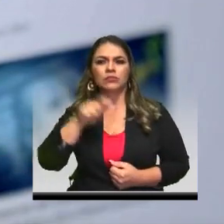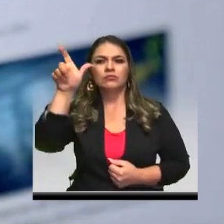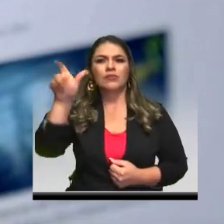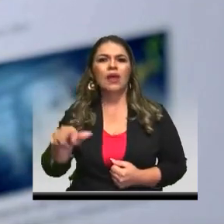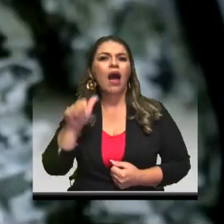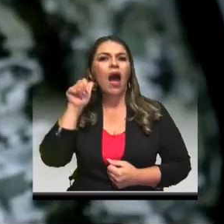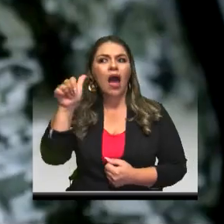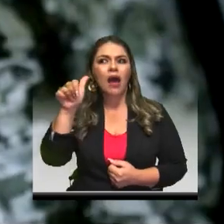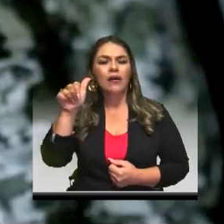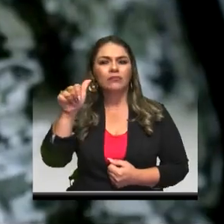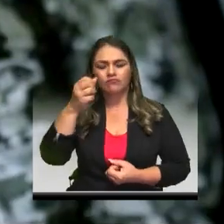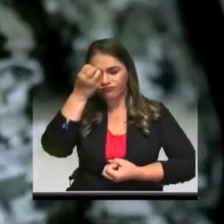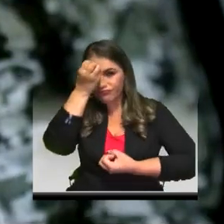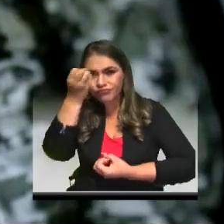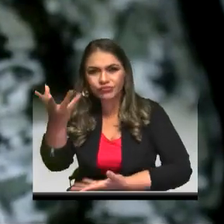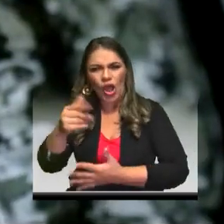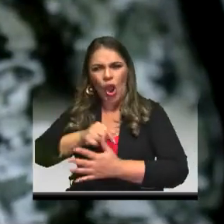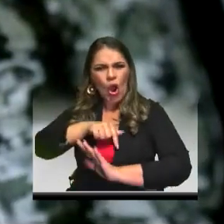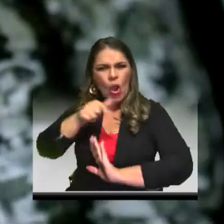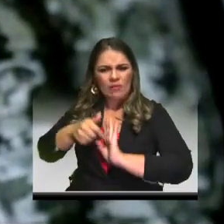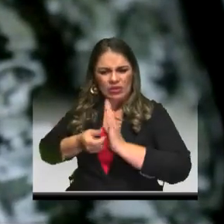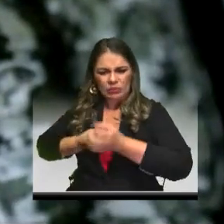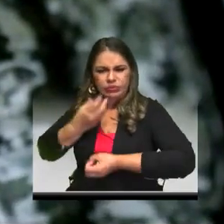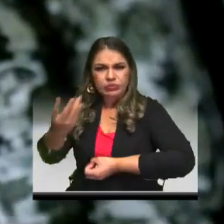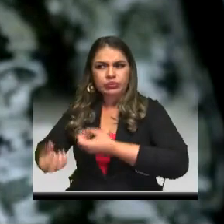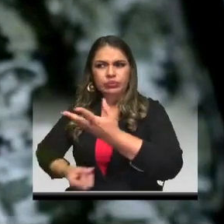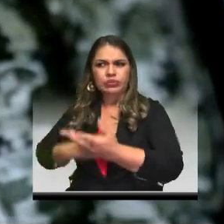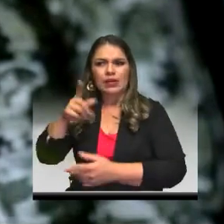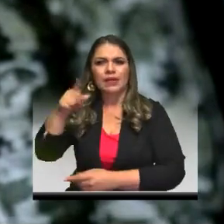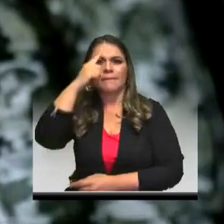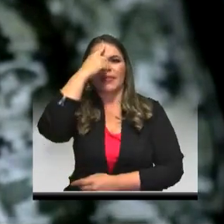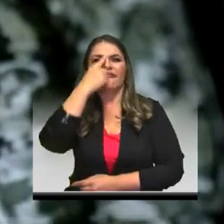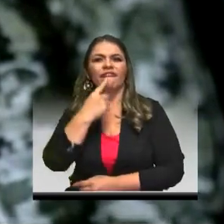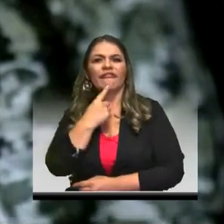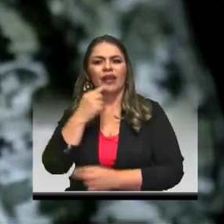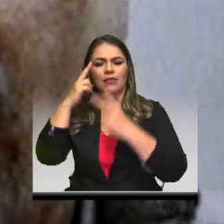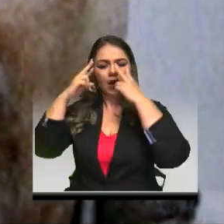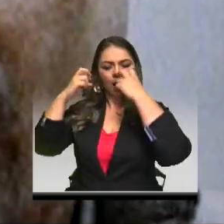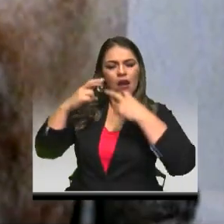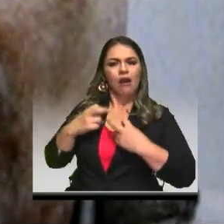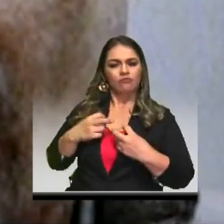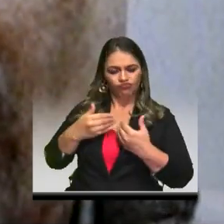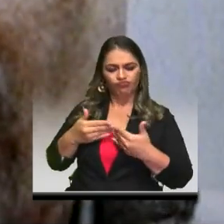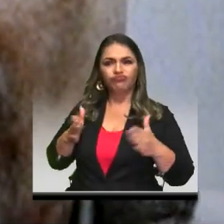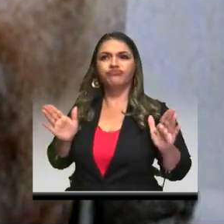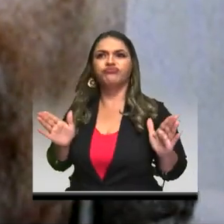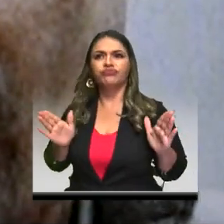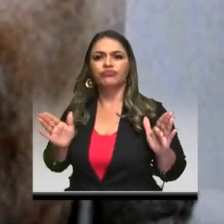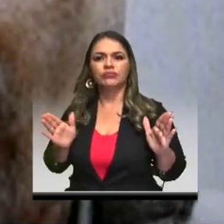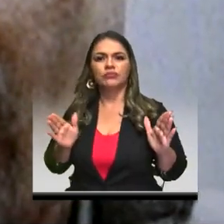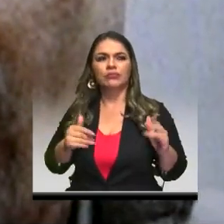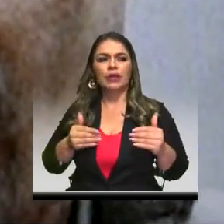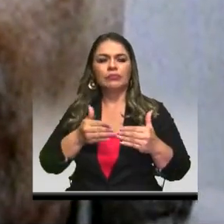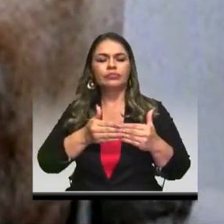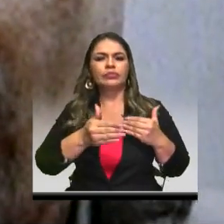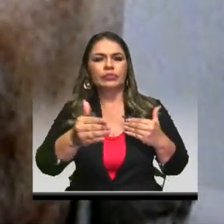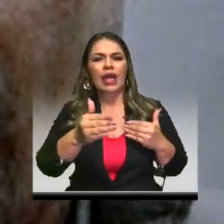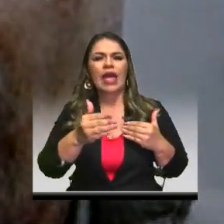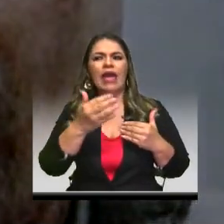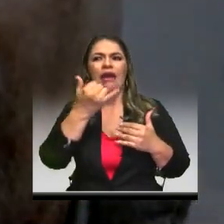objeto de los perfiles psicológicos que realiza para entender el universo criminal y evitar nuevas víctimas.